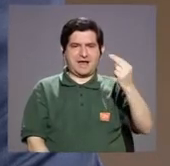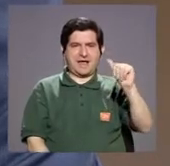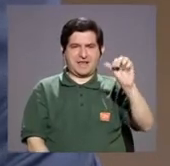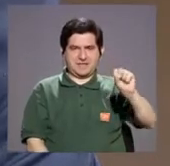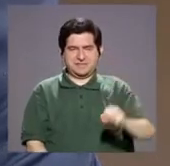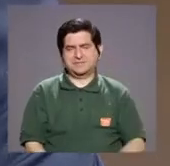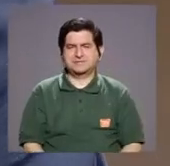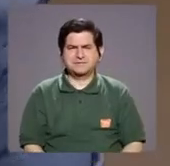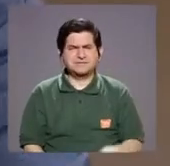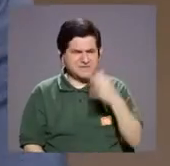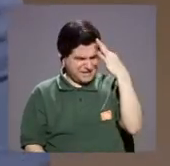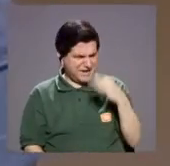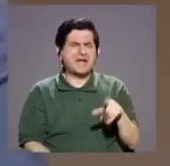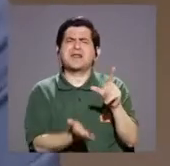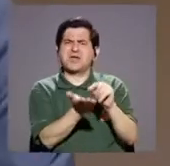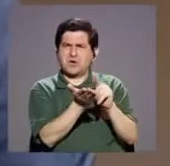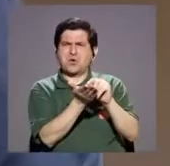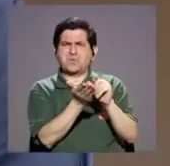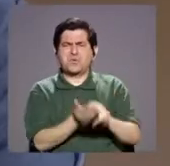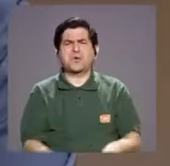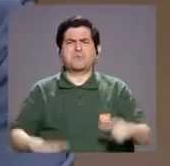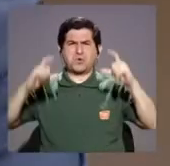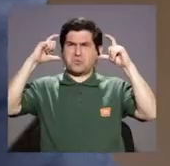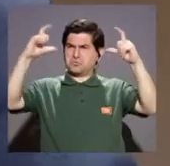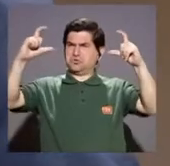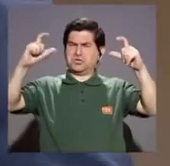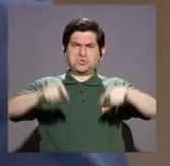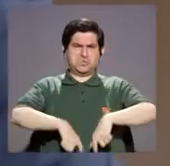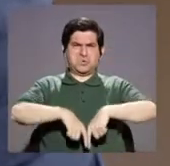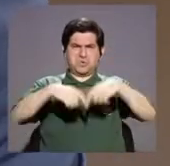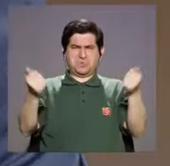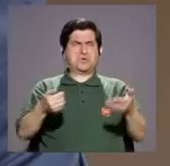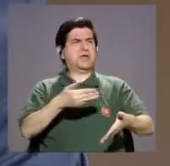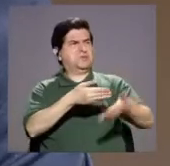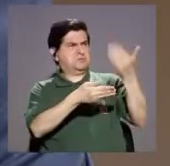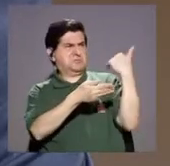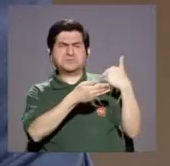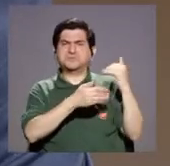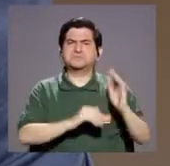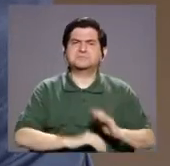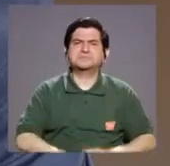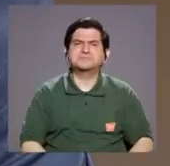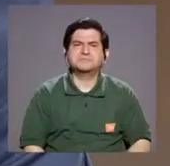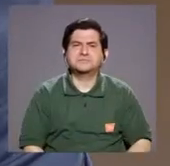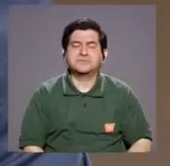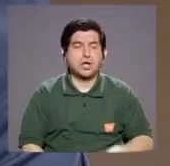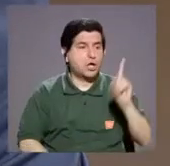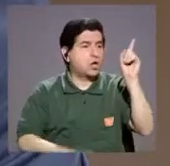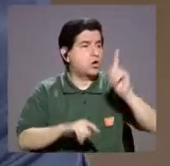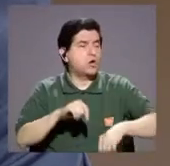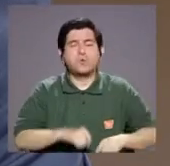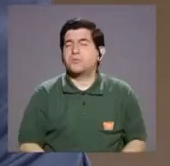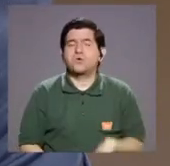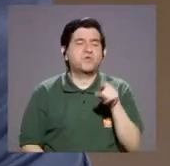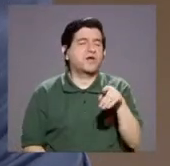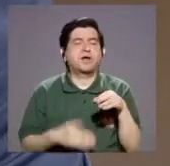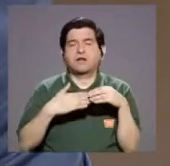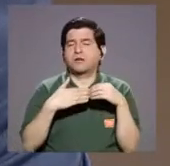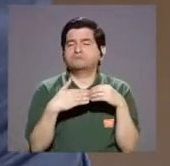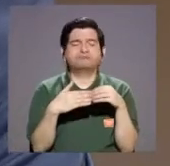creo que se publicó inclusive a manera de titular en un período de aquella época no se puede aflojar